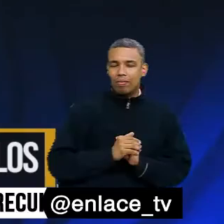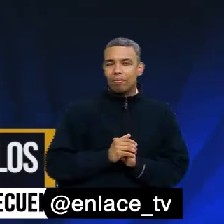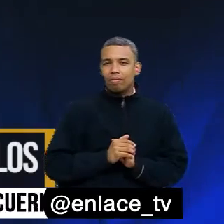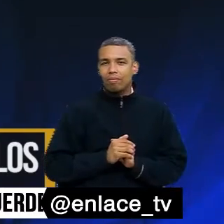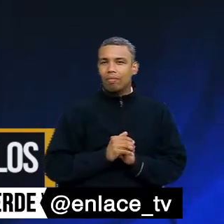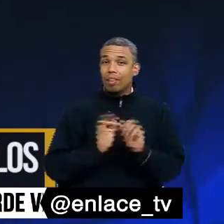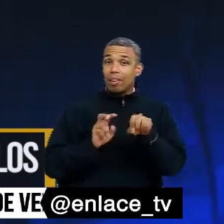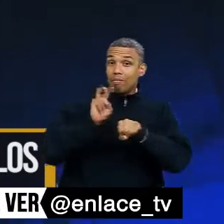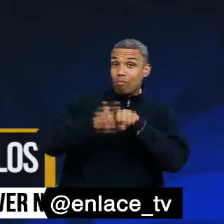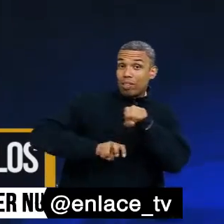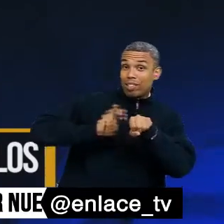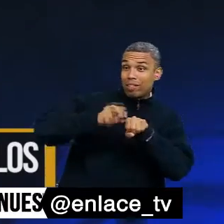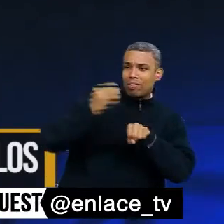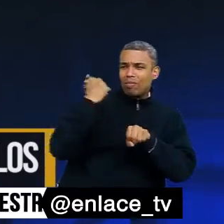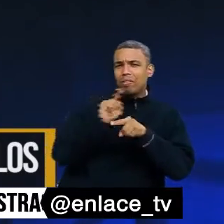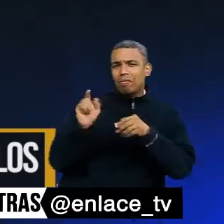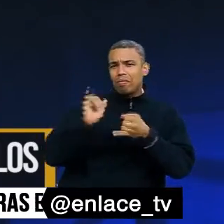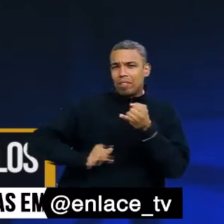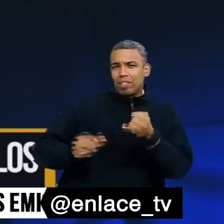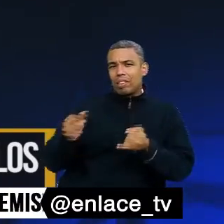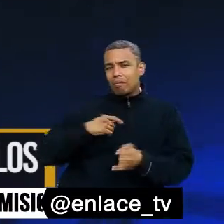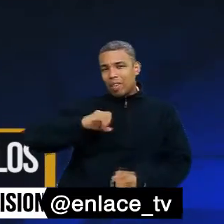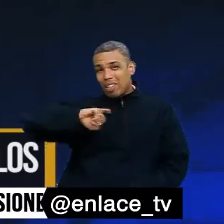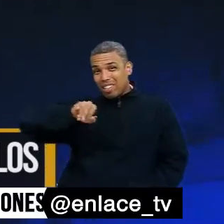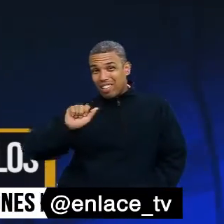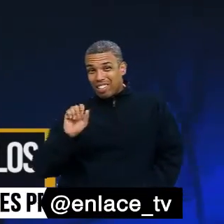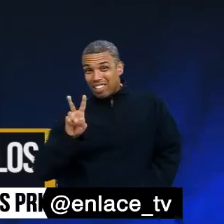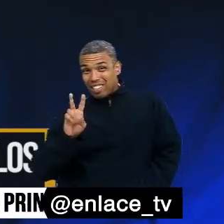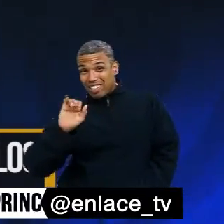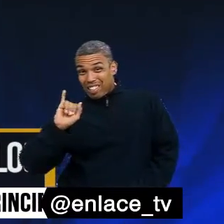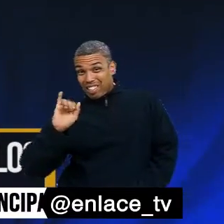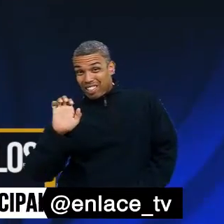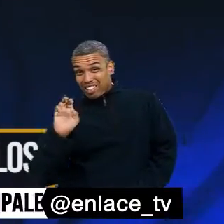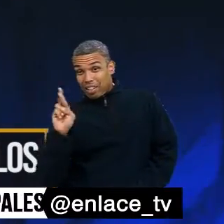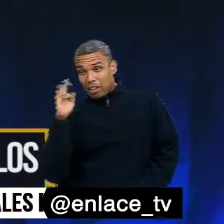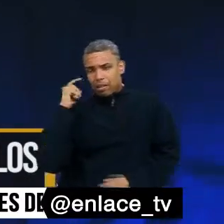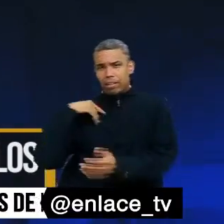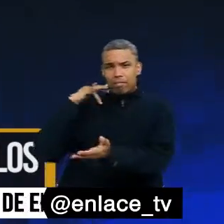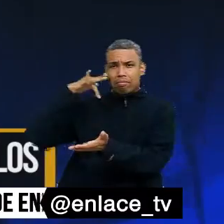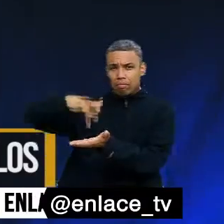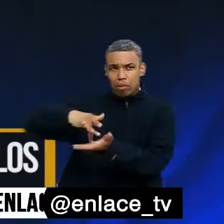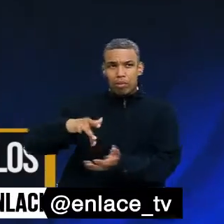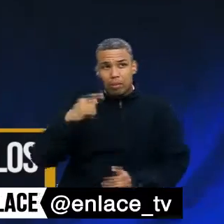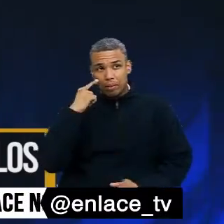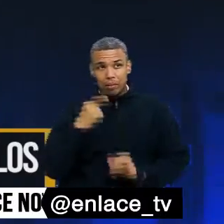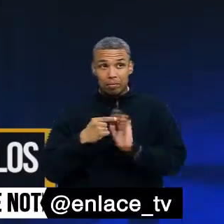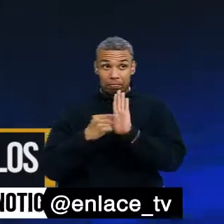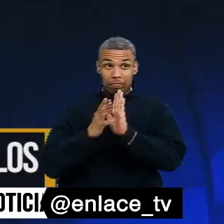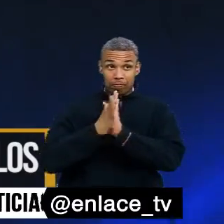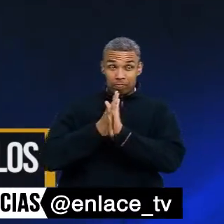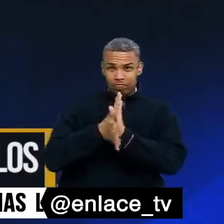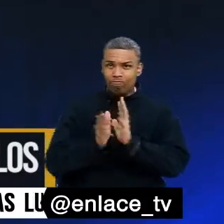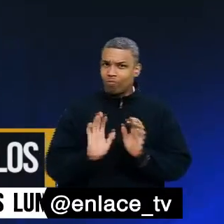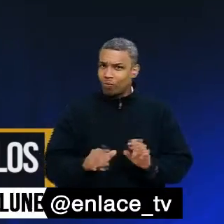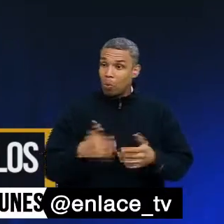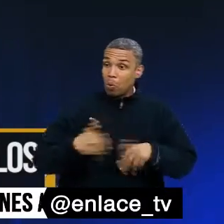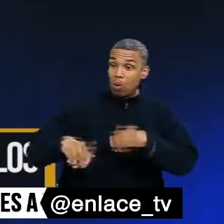Puente Nacional, durante el fin de semana. Su padre fue su mejor compañía en el debut, que según menciona, lo asumió como